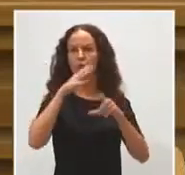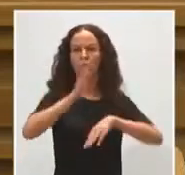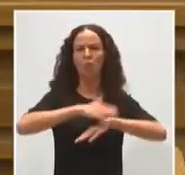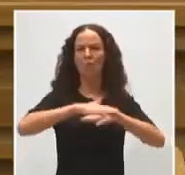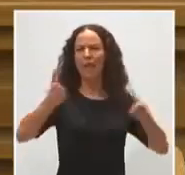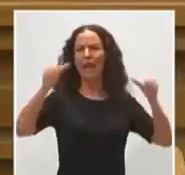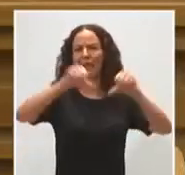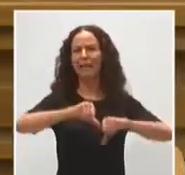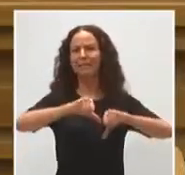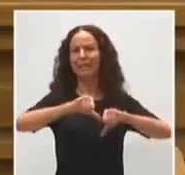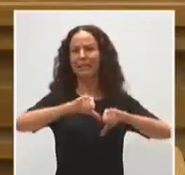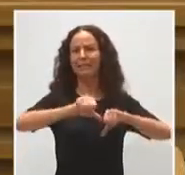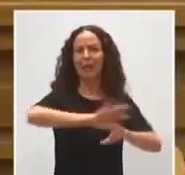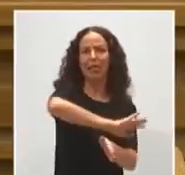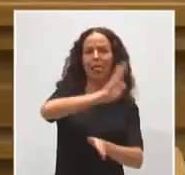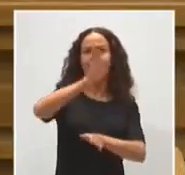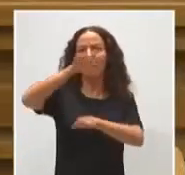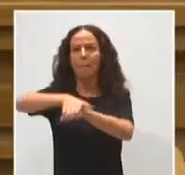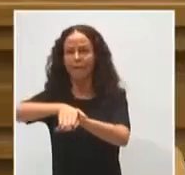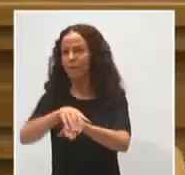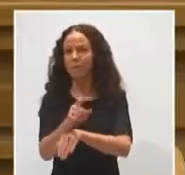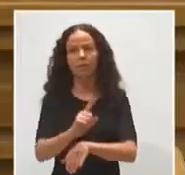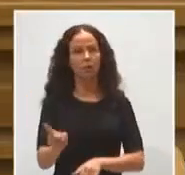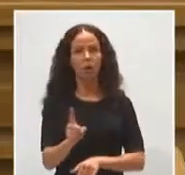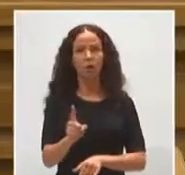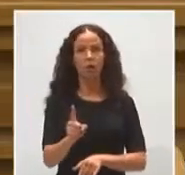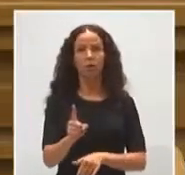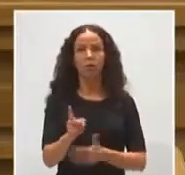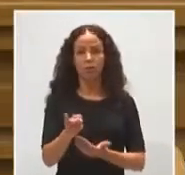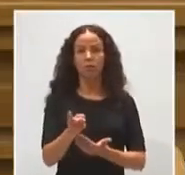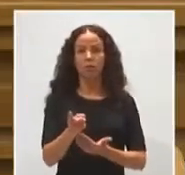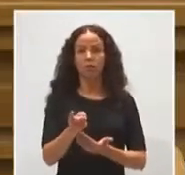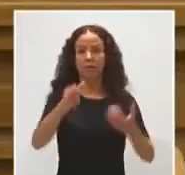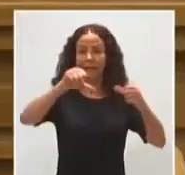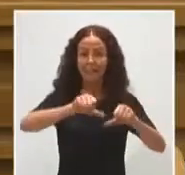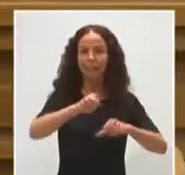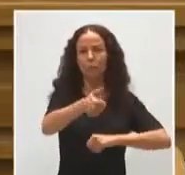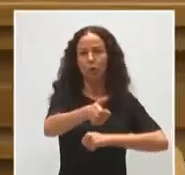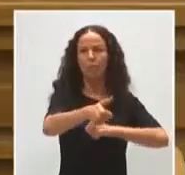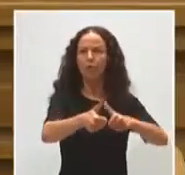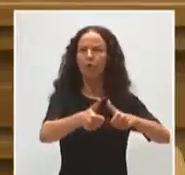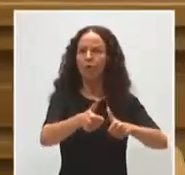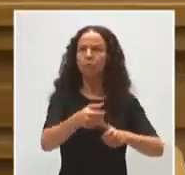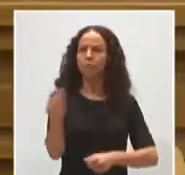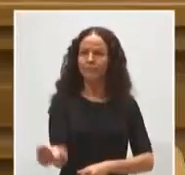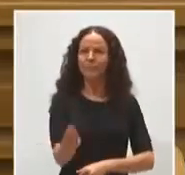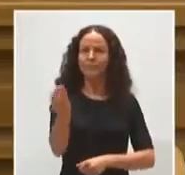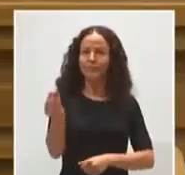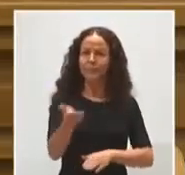superando lo digo así superando nuestra superada pero estamos superando esta crisis